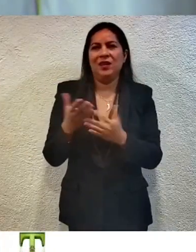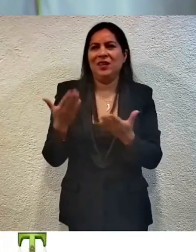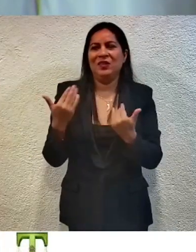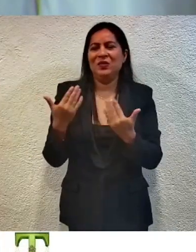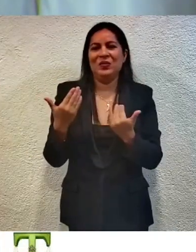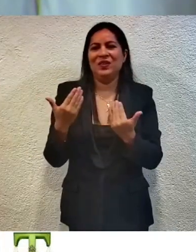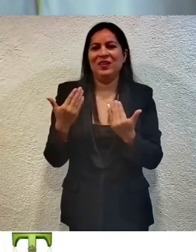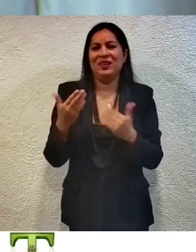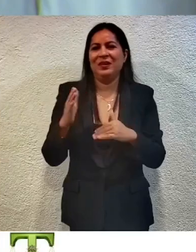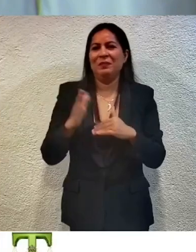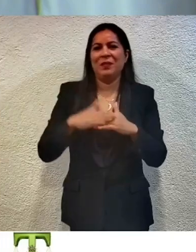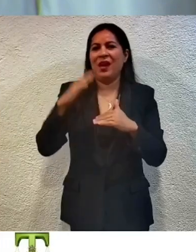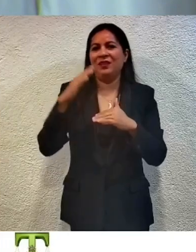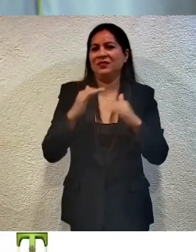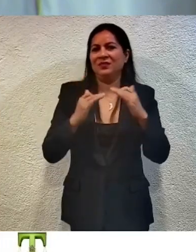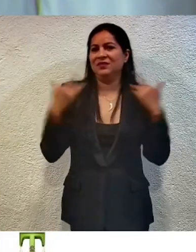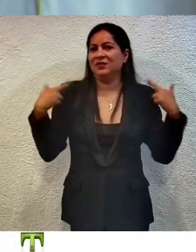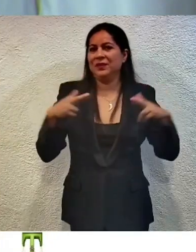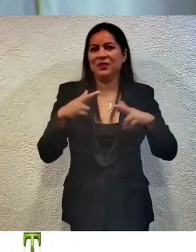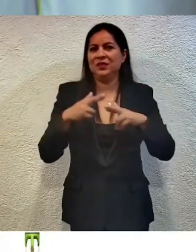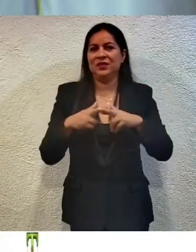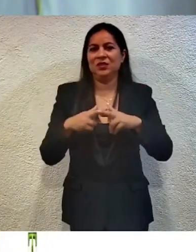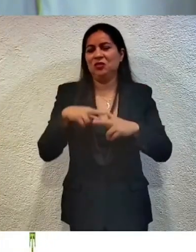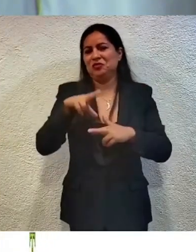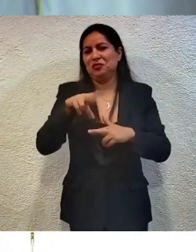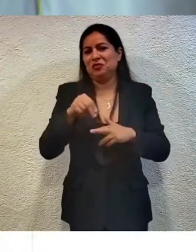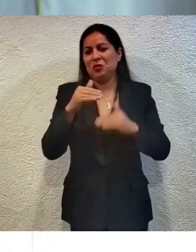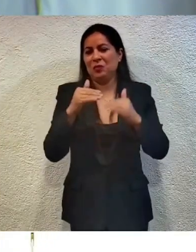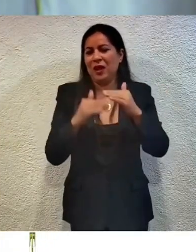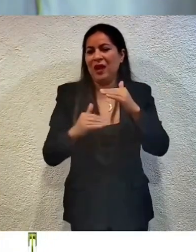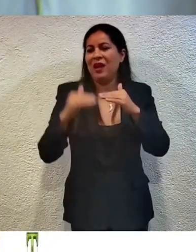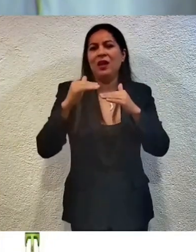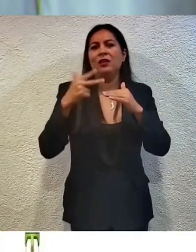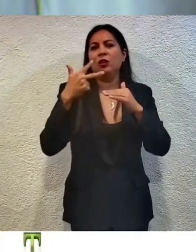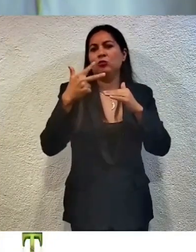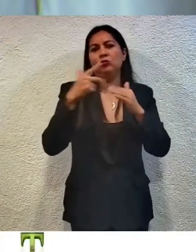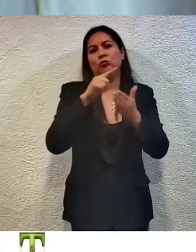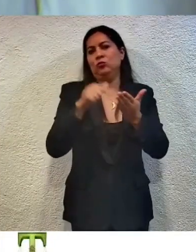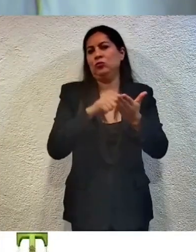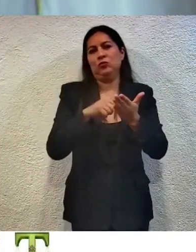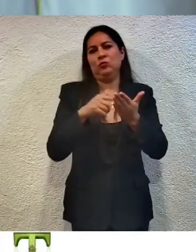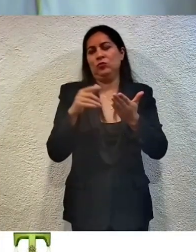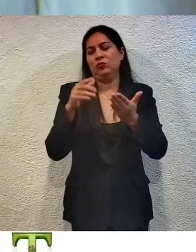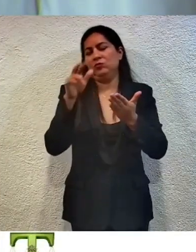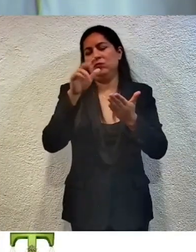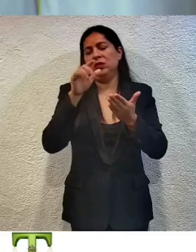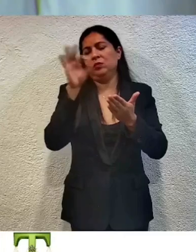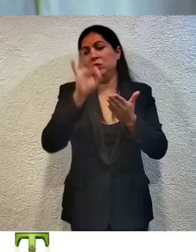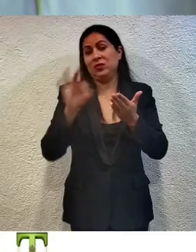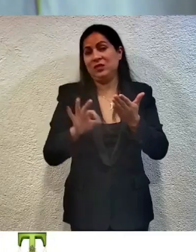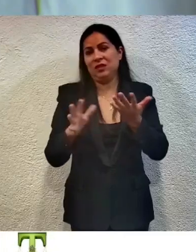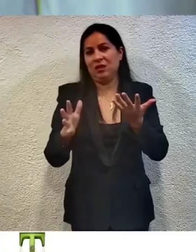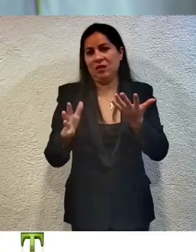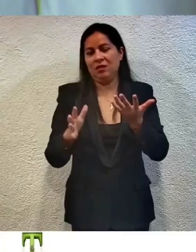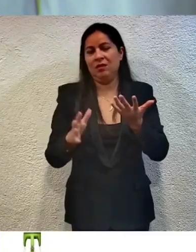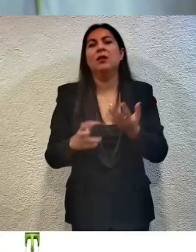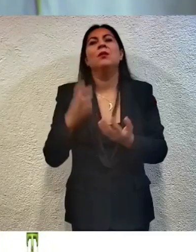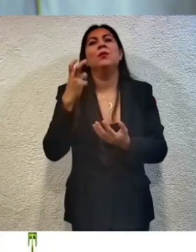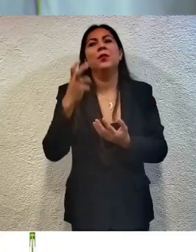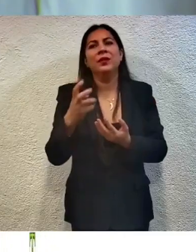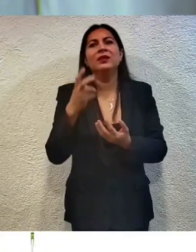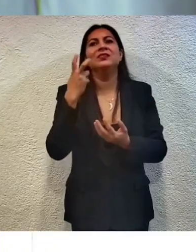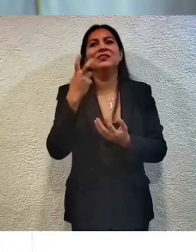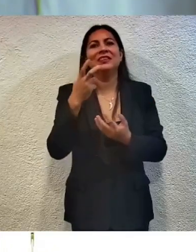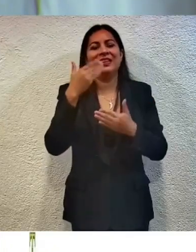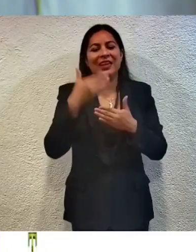tiene sobrerepresentación, no rebasa los 8 puntos porcentuales. Por eso es que de ahí